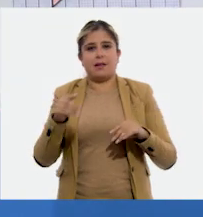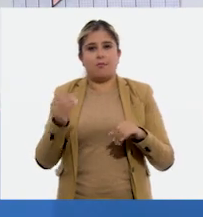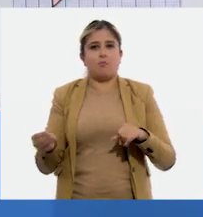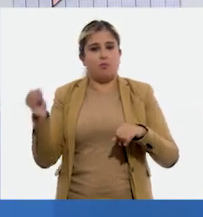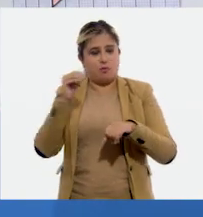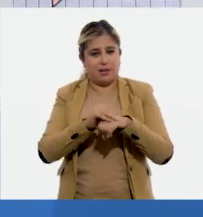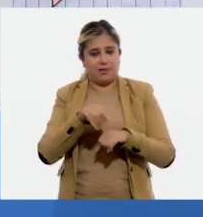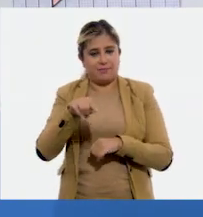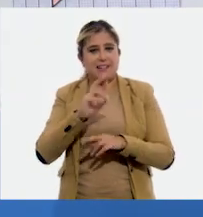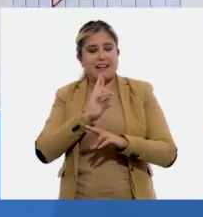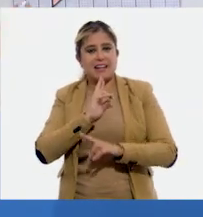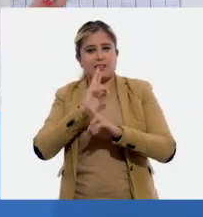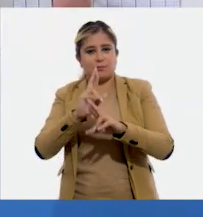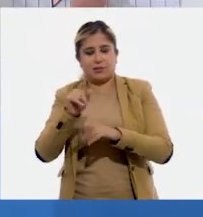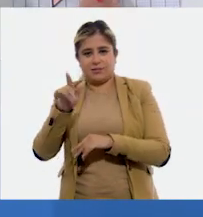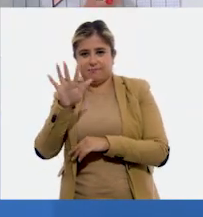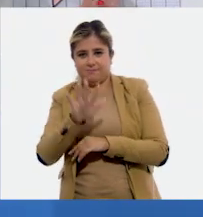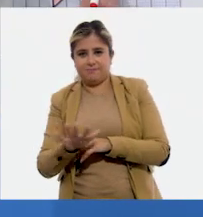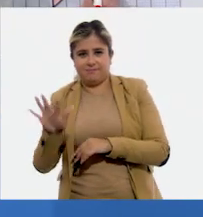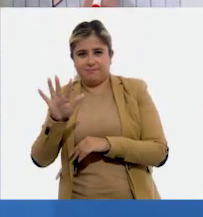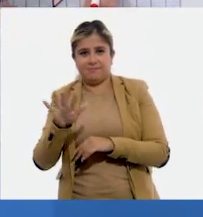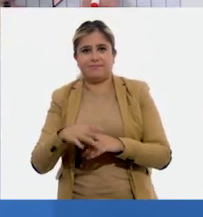ese resultado en esta lámina.